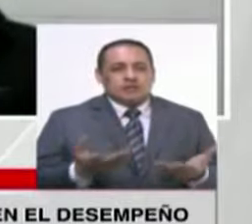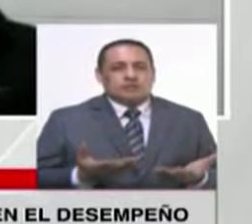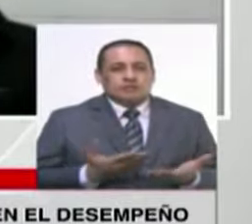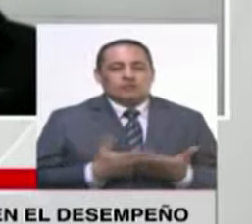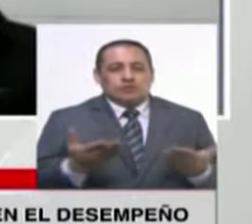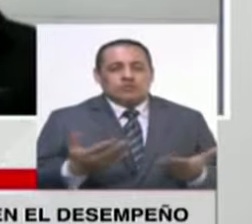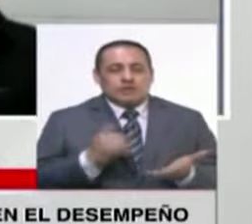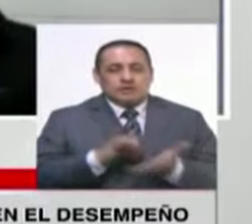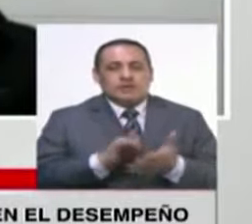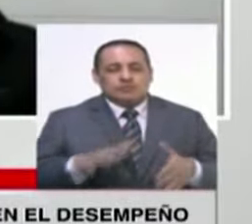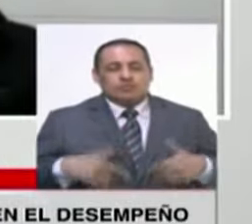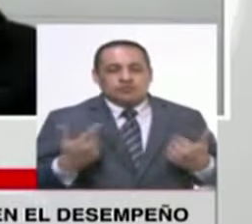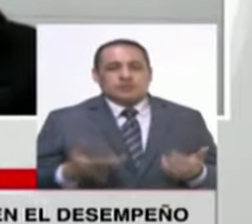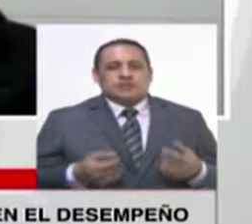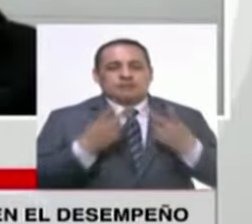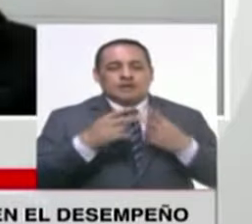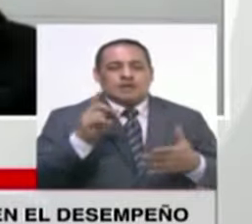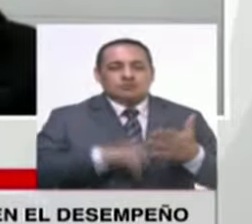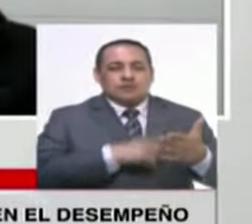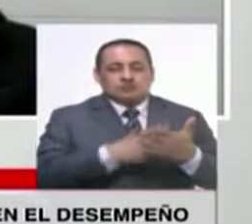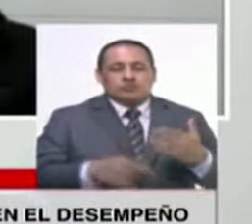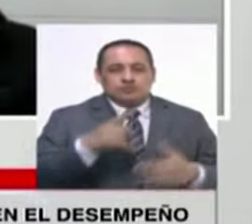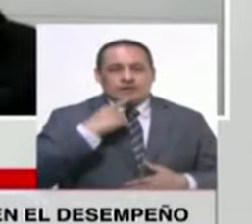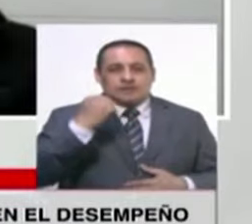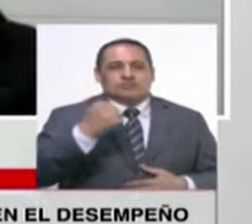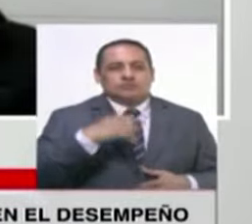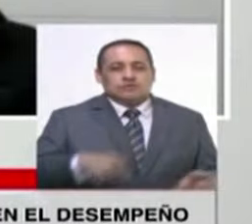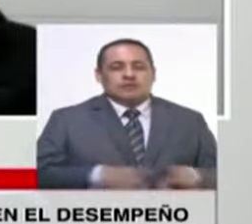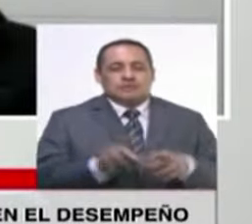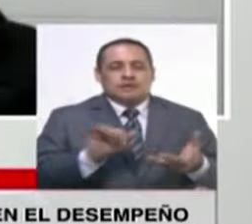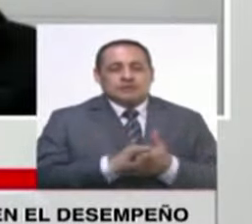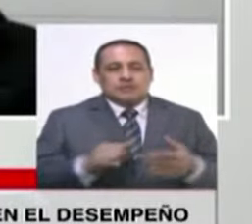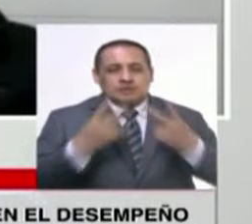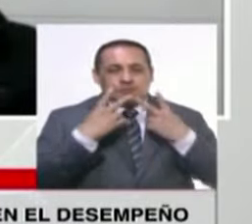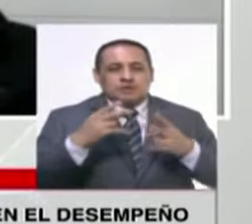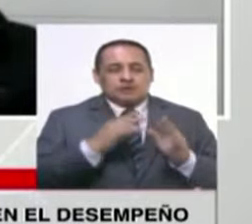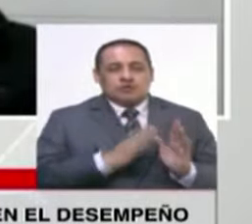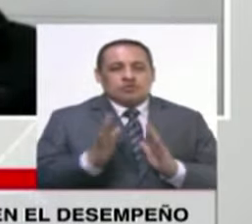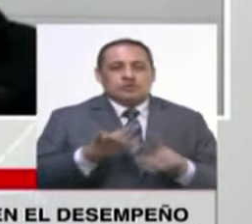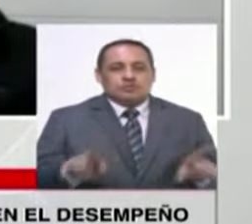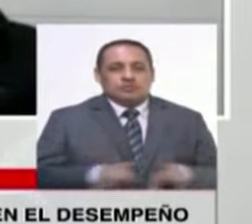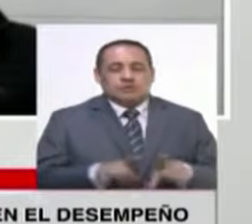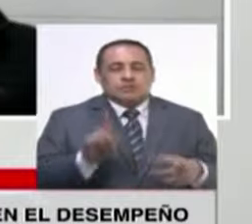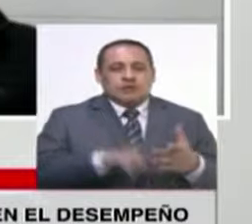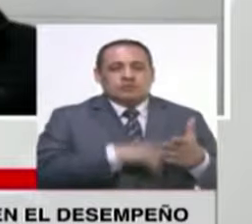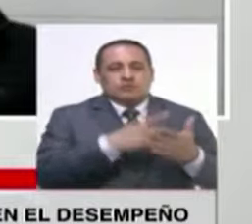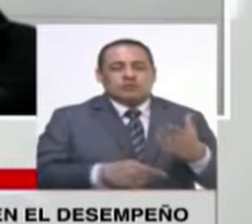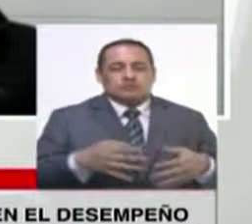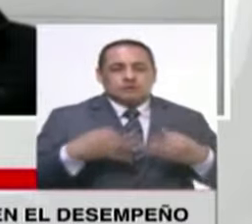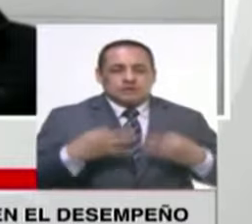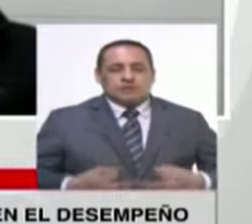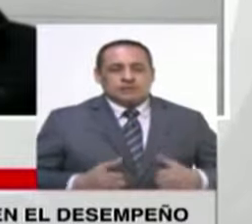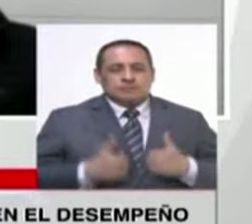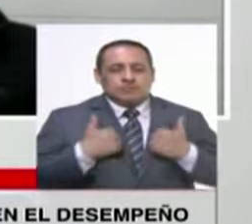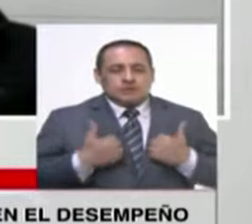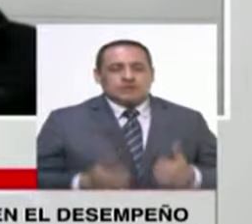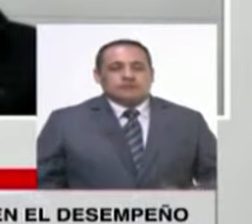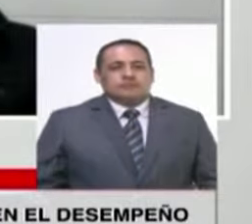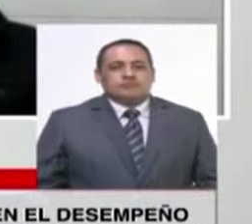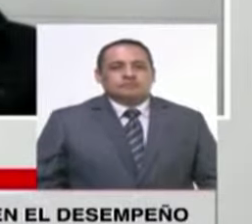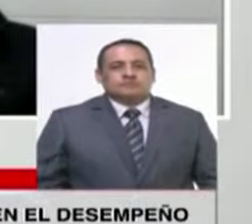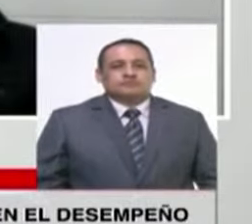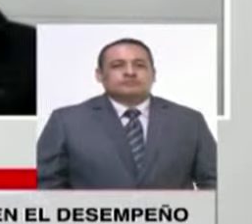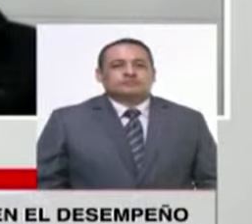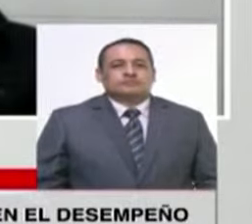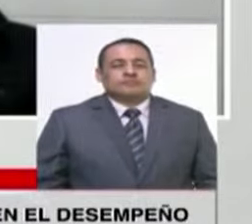algún acto que pudiera vulnerar sus derechos, tanto de orden jurídico como vulnerar su integridad física. Muchas gracias.